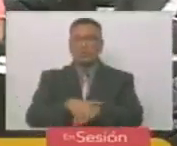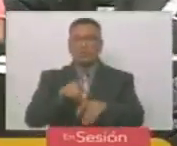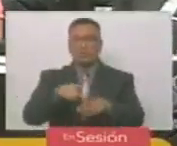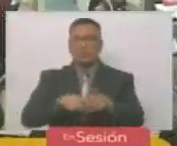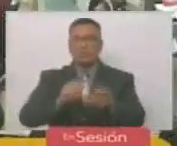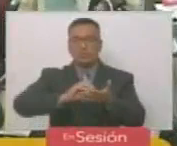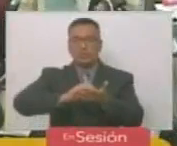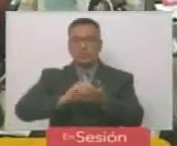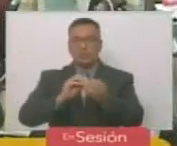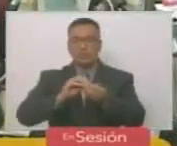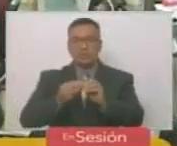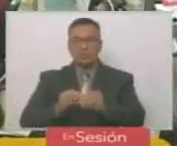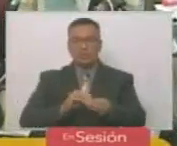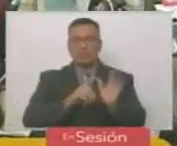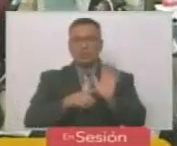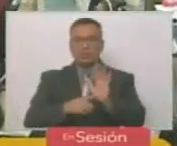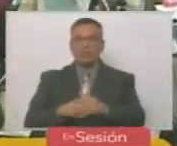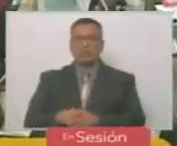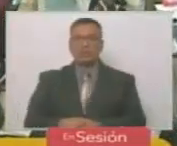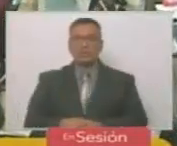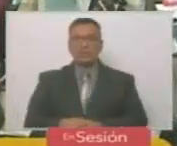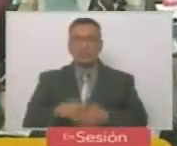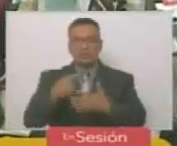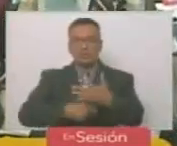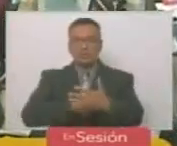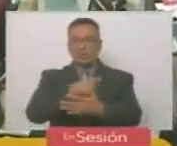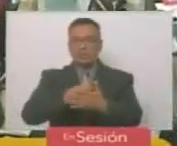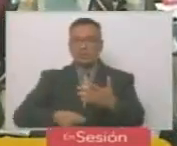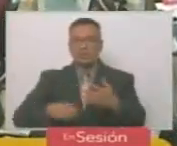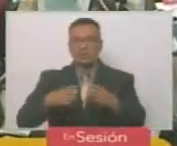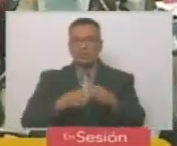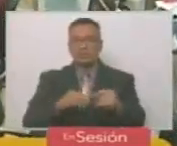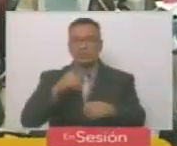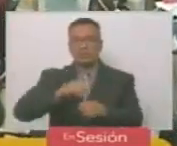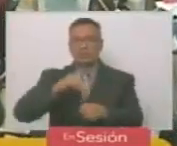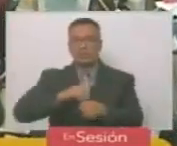corrección, modificación y eliminación de sus datos.